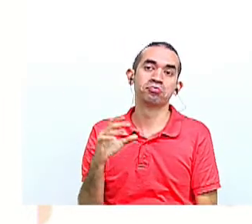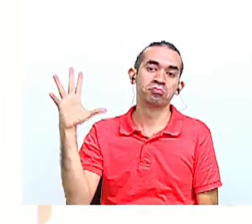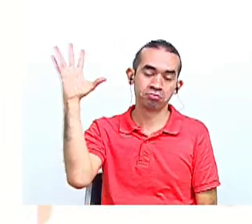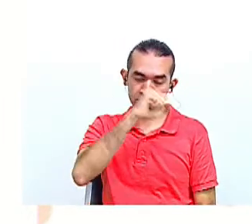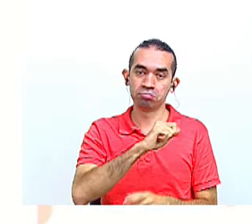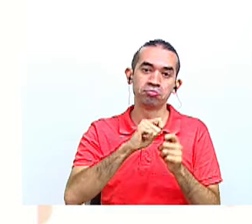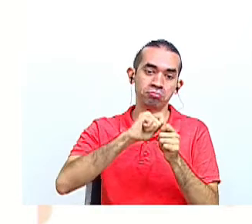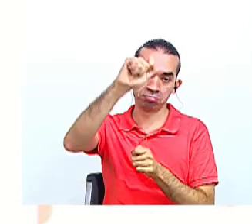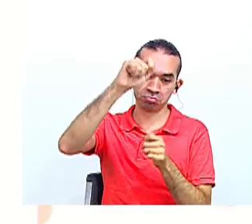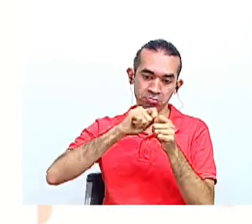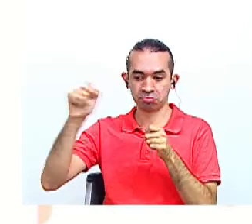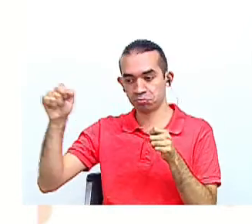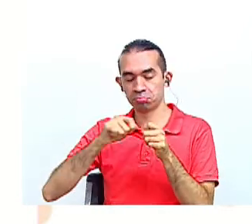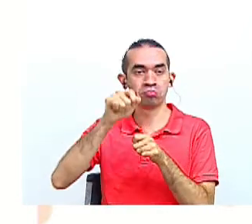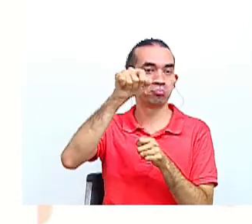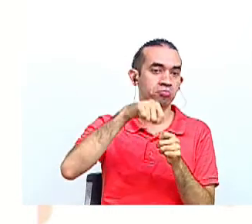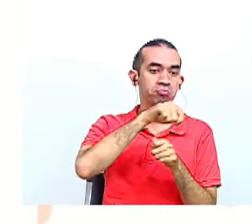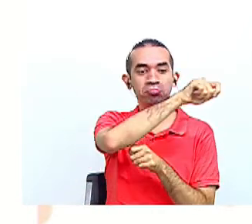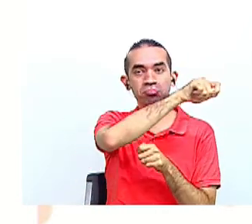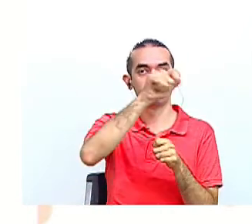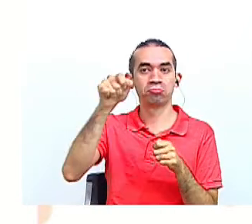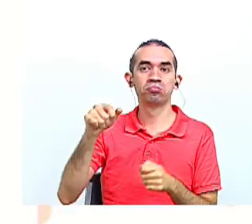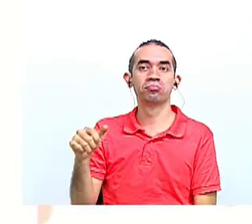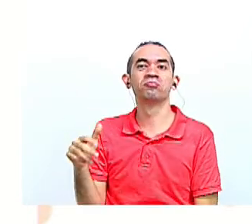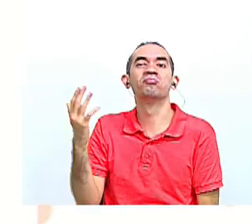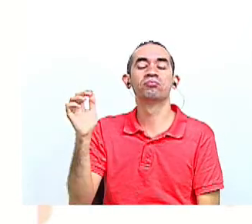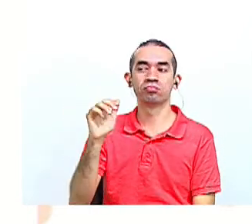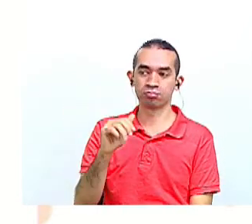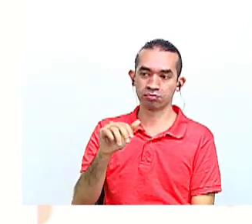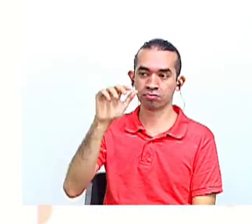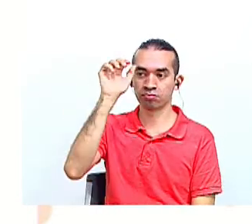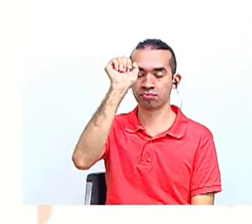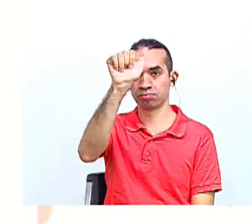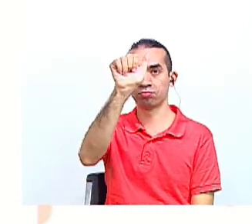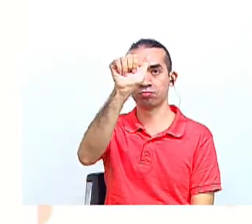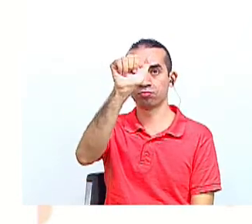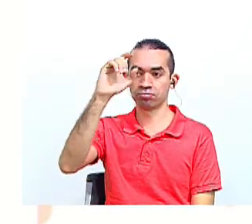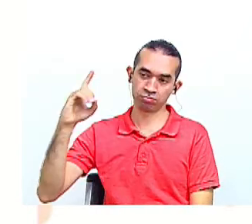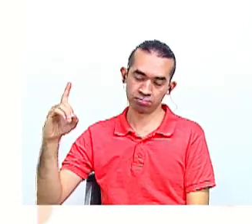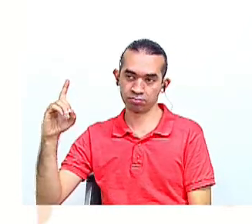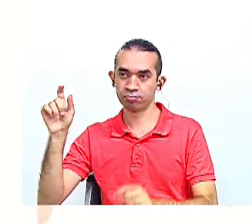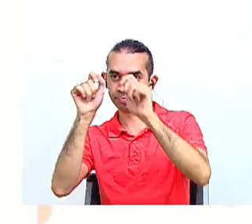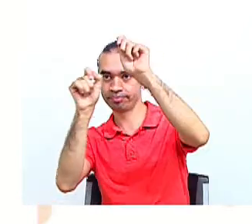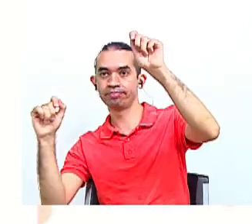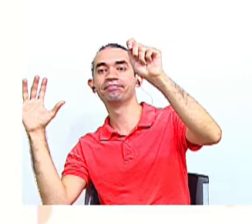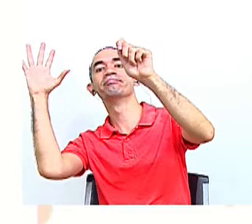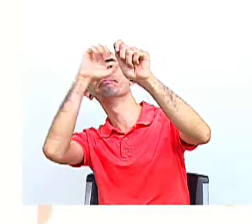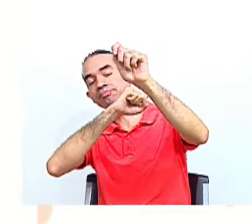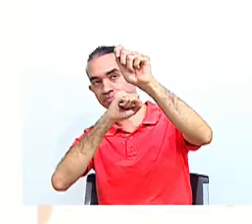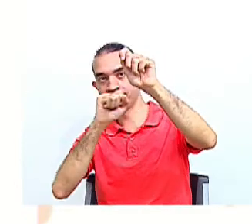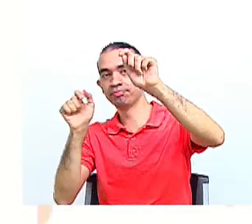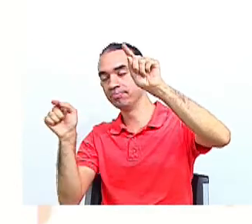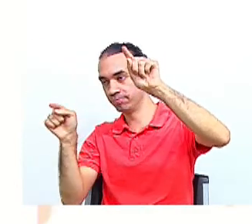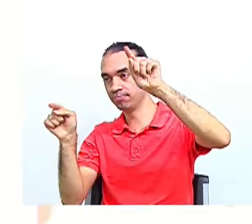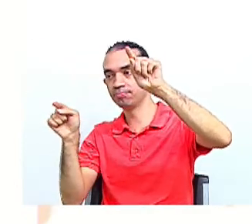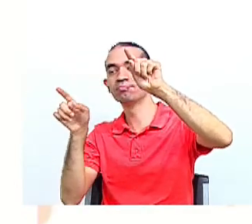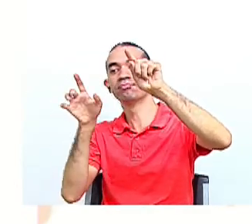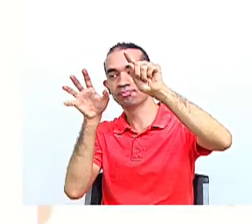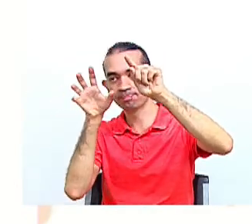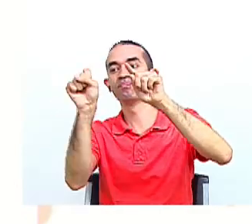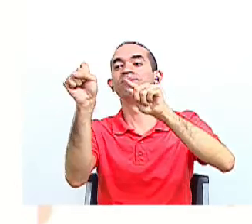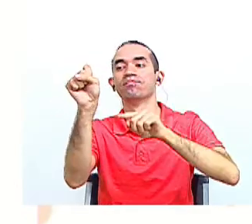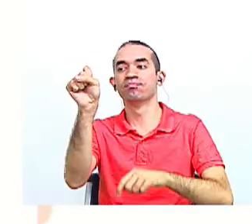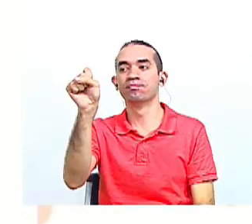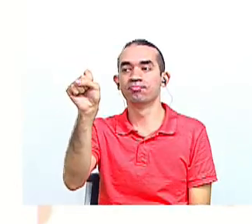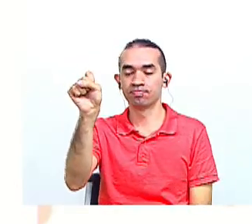encontrar la distancia del segmento AD Y entonces, determinando esa distancia